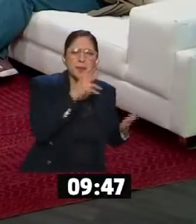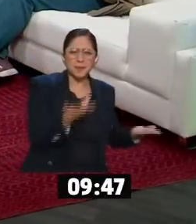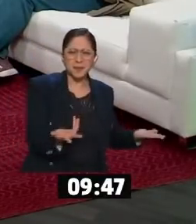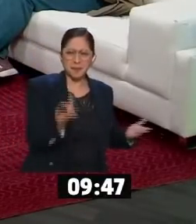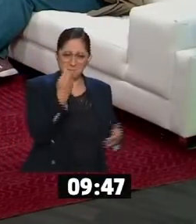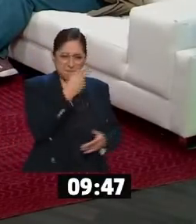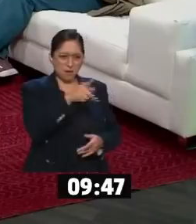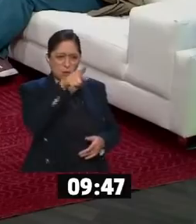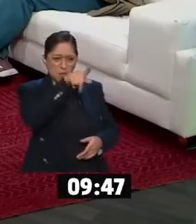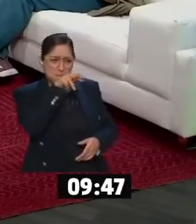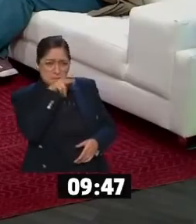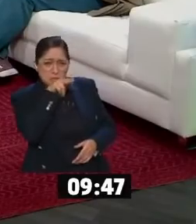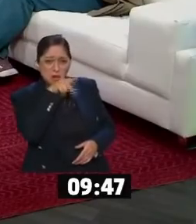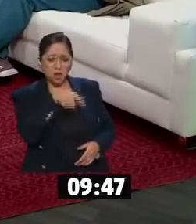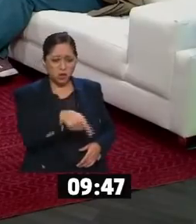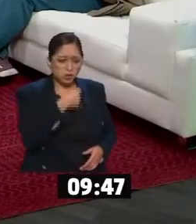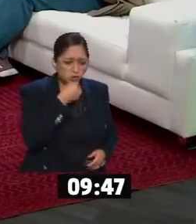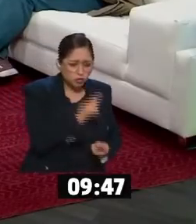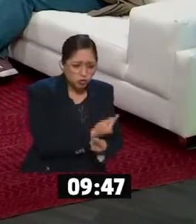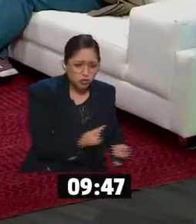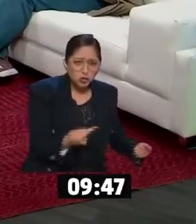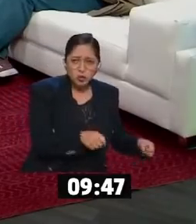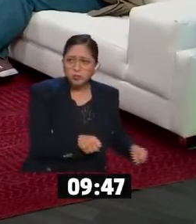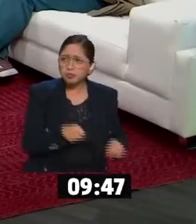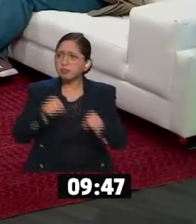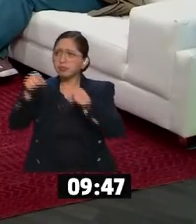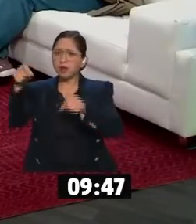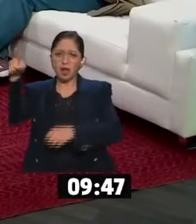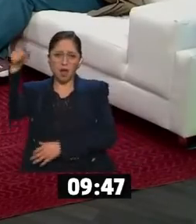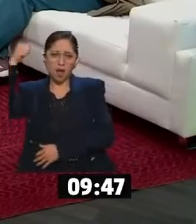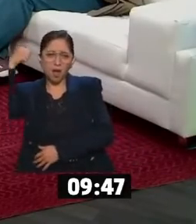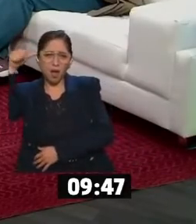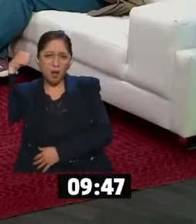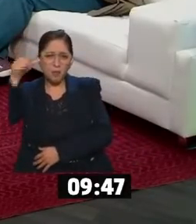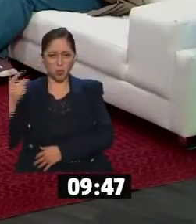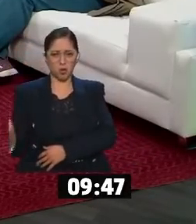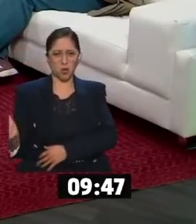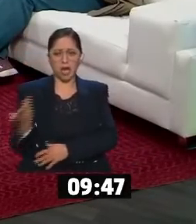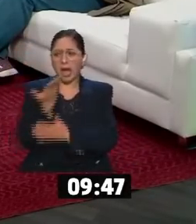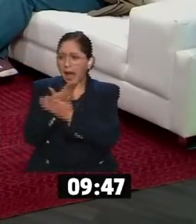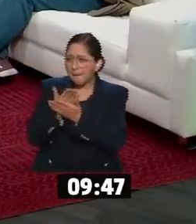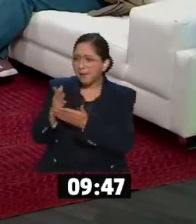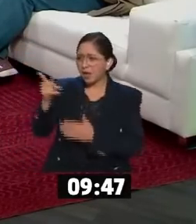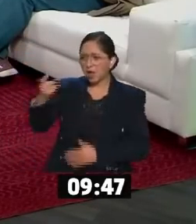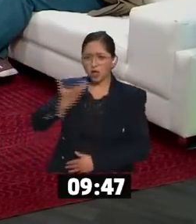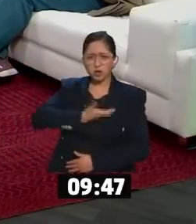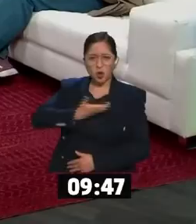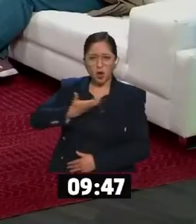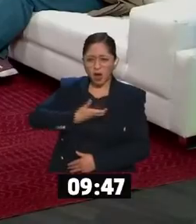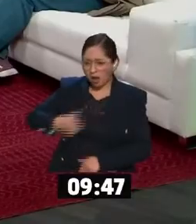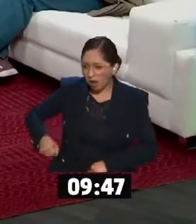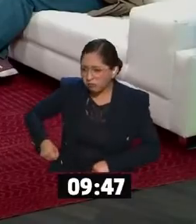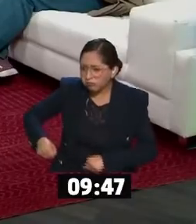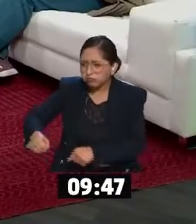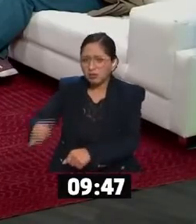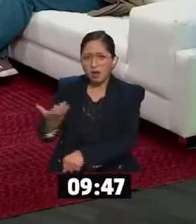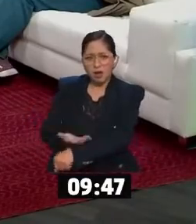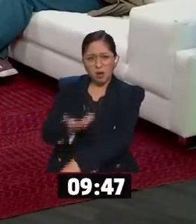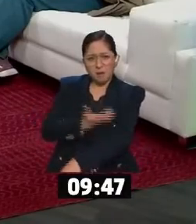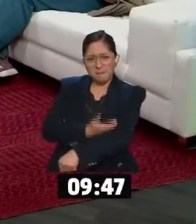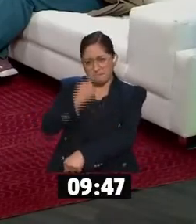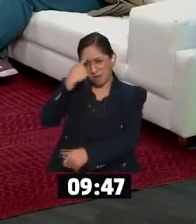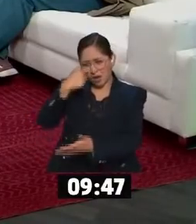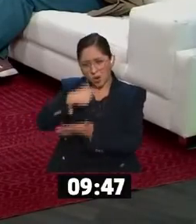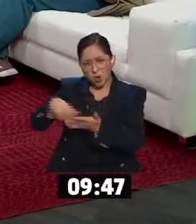de vacaciones, están todos hechos bolas. Los llevaron al Zócalo a comprar los útiles, papá, y llevaban al chamaco. Pues no,